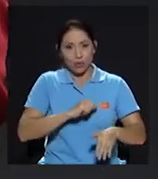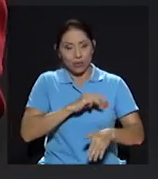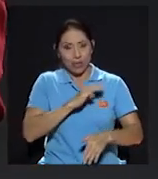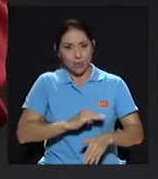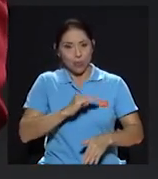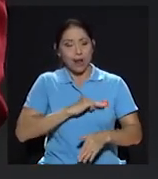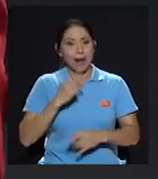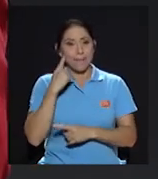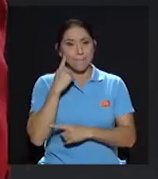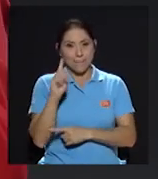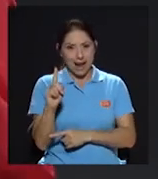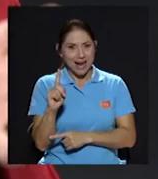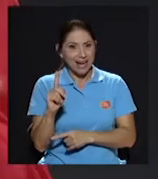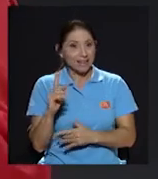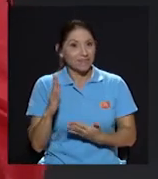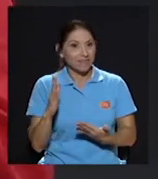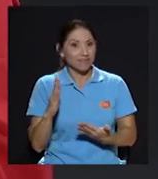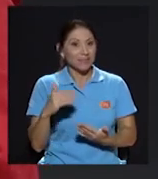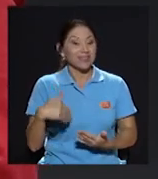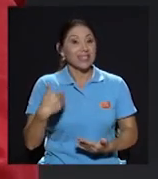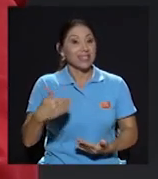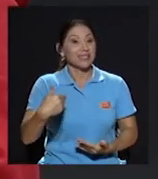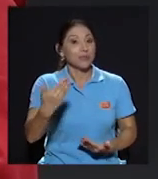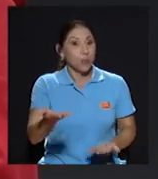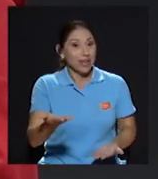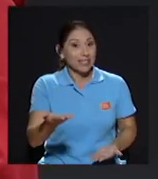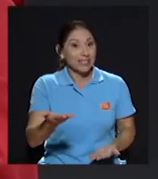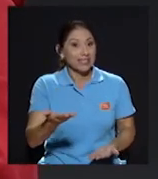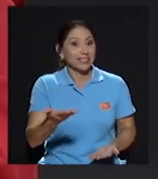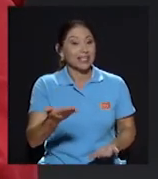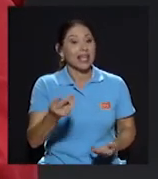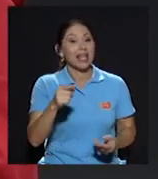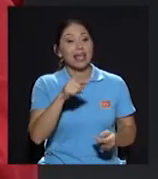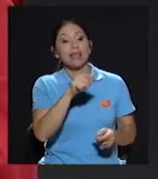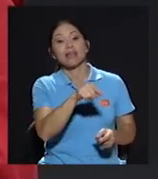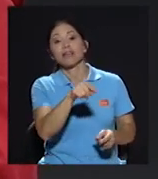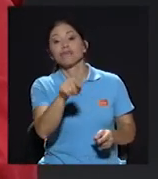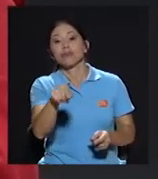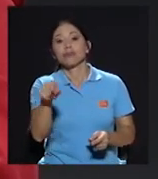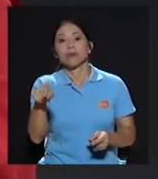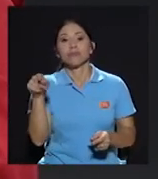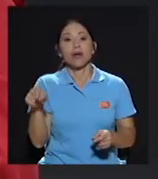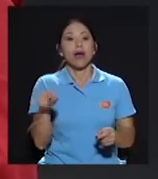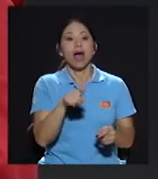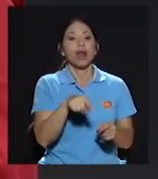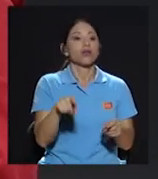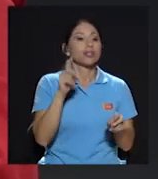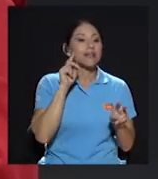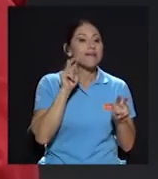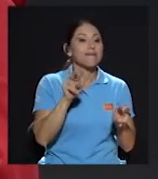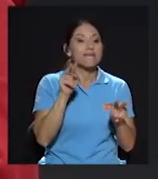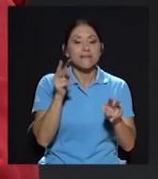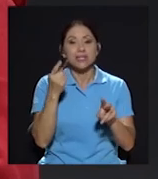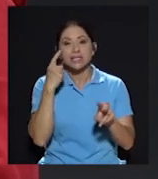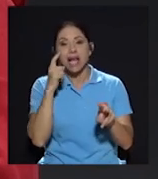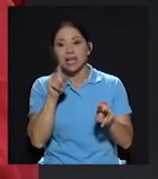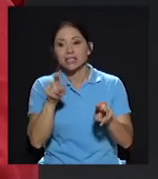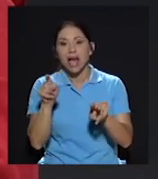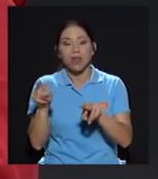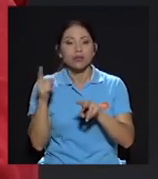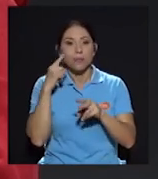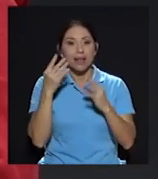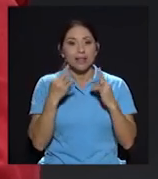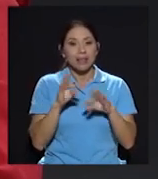para ir después donde los fiscalizados efectivamente a tratar de incidir en esa en esa